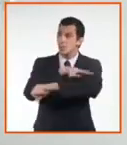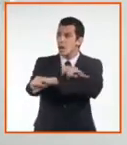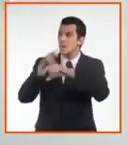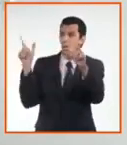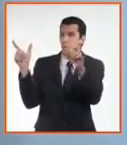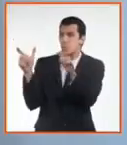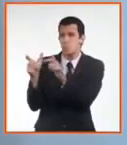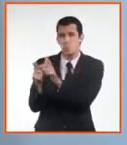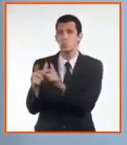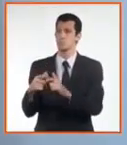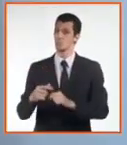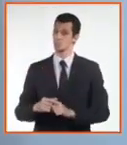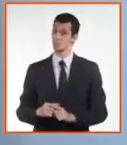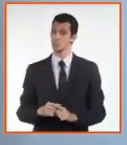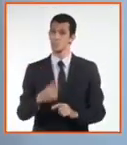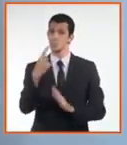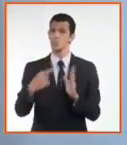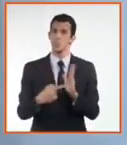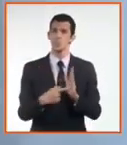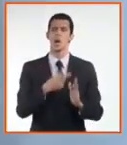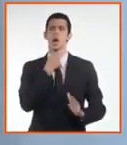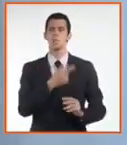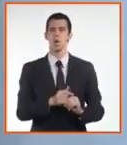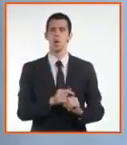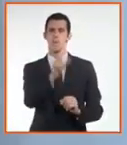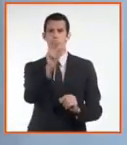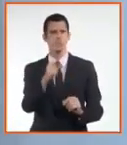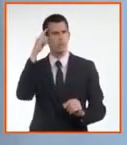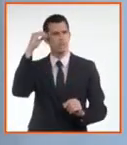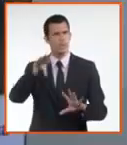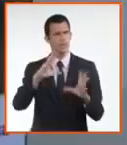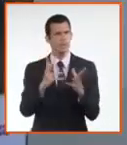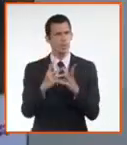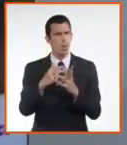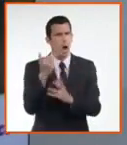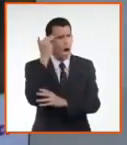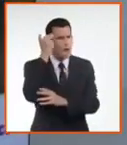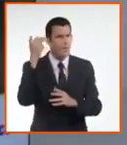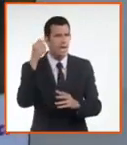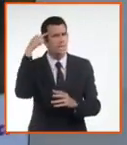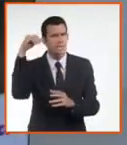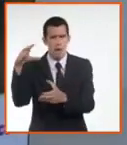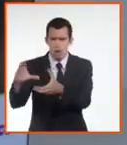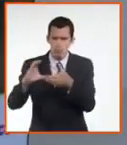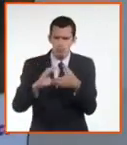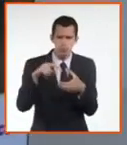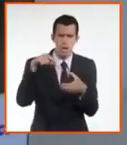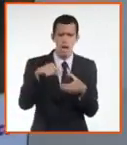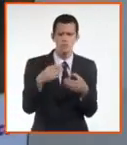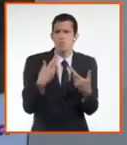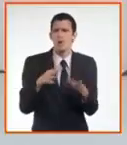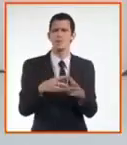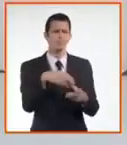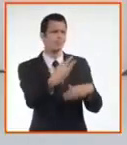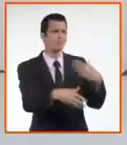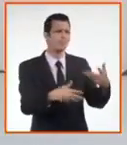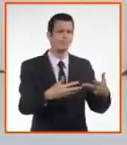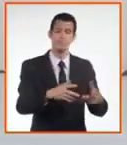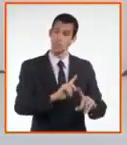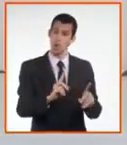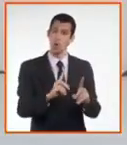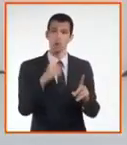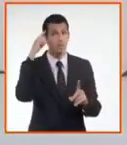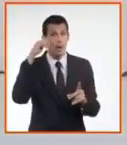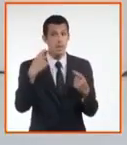trabajadores tienen una expectativa a la hora de trabajar con ellos es un producto es un grupo farmacológico muy sensible los anticonceptivos